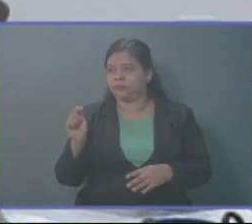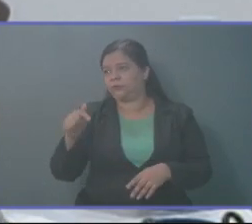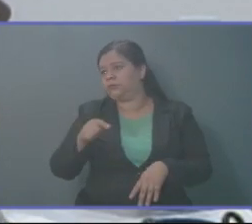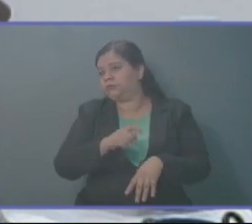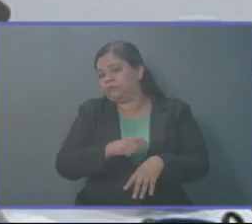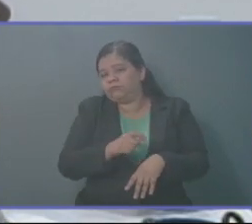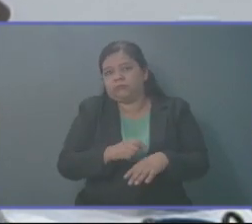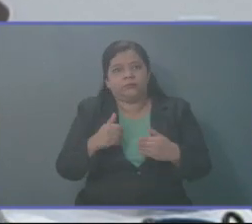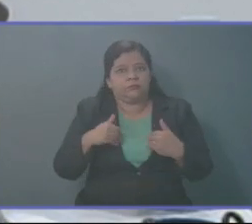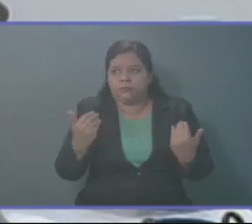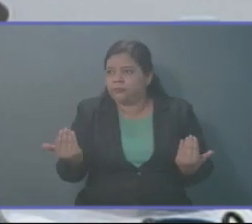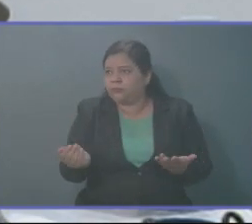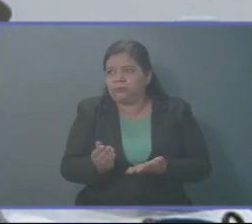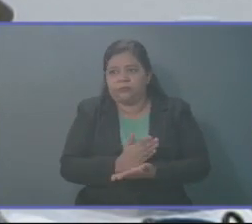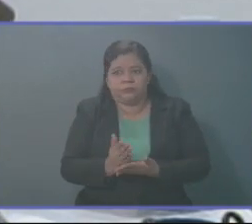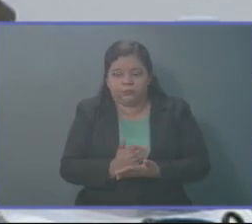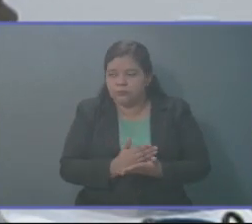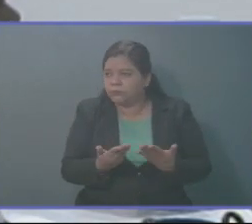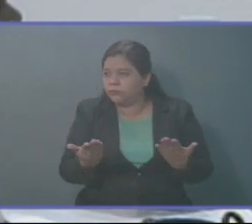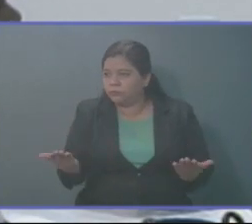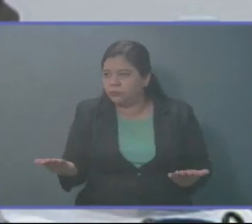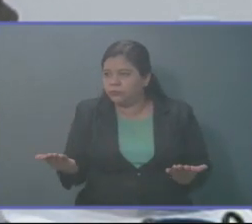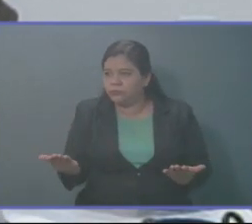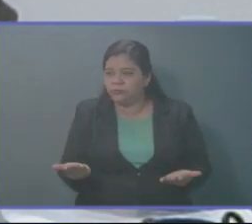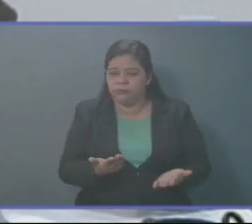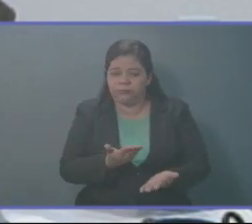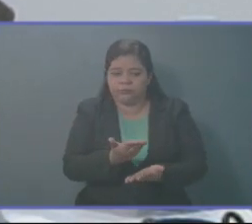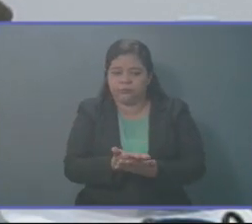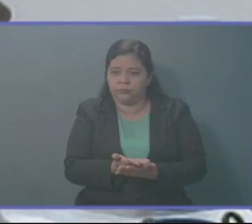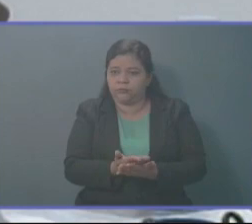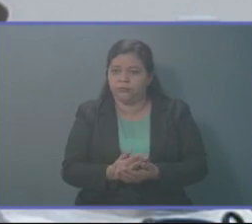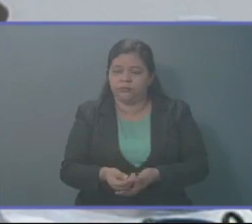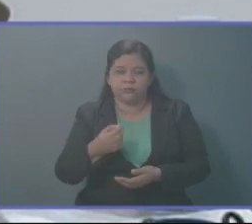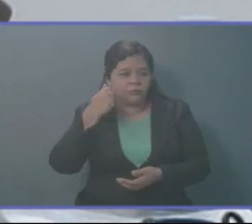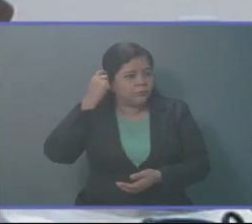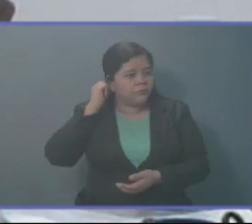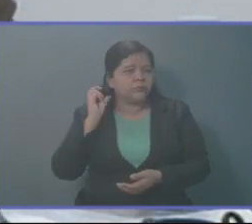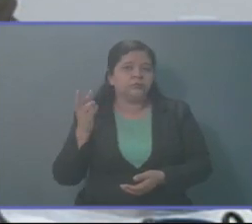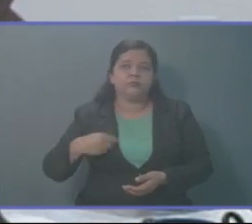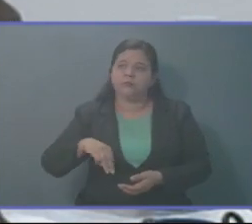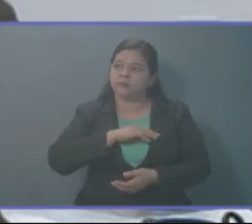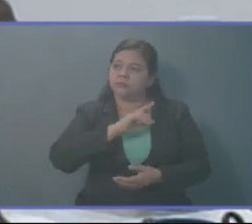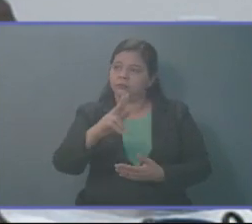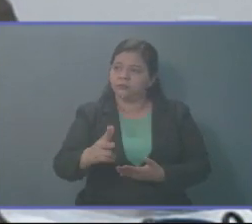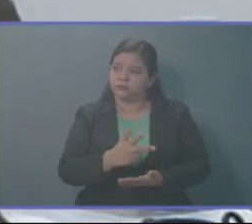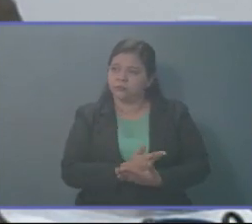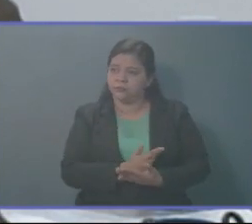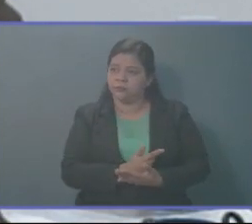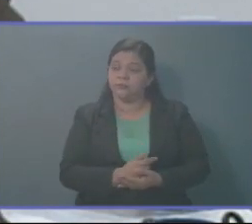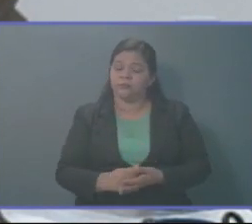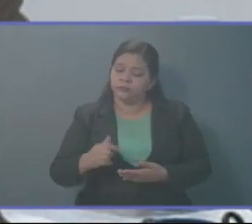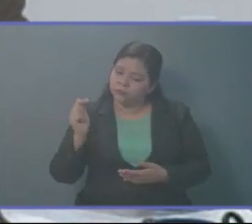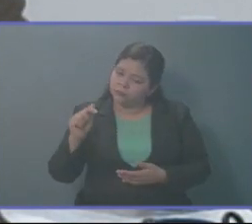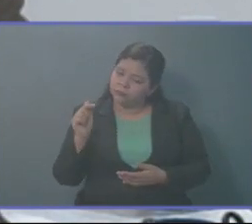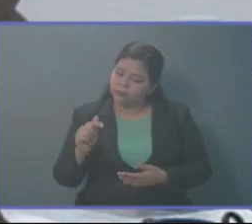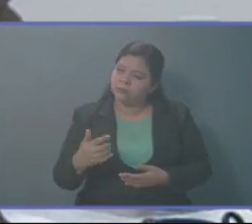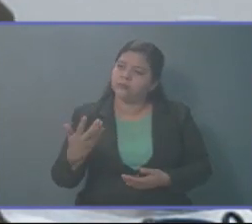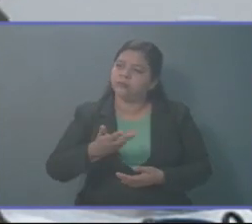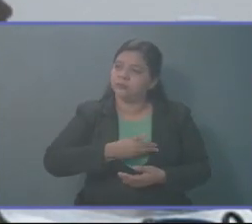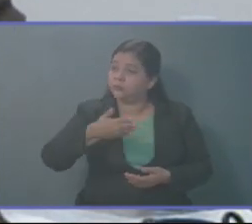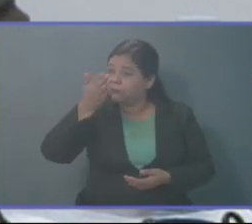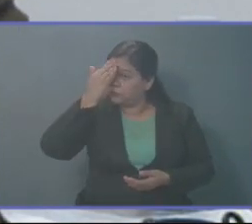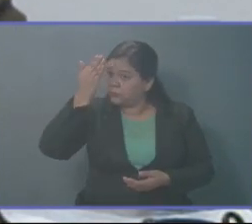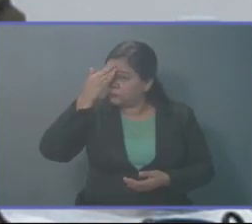no tiene ni siquiera una iniciativa del ministro de Hacienda, pues, ¿verdad? Yo por esa razón es que es necesario hacer